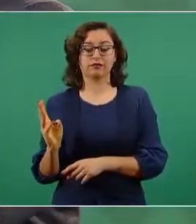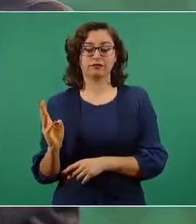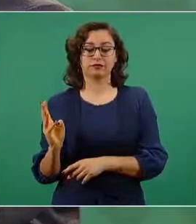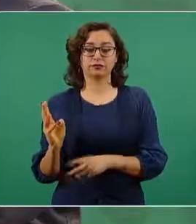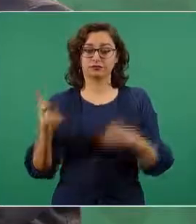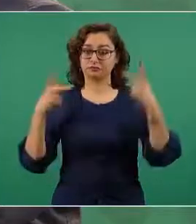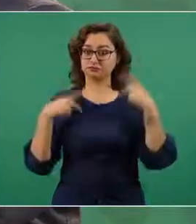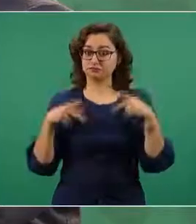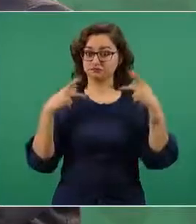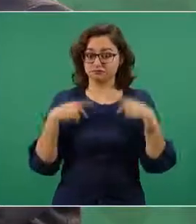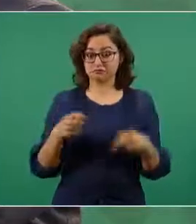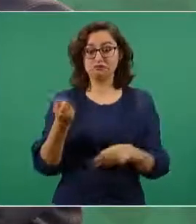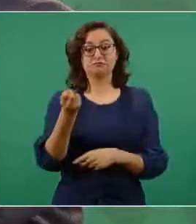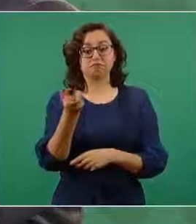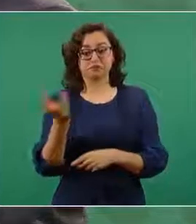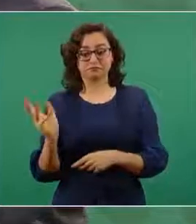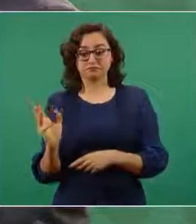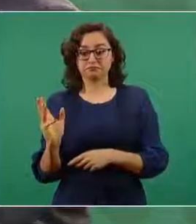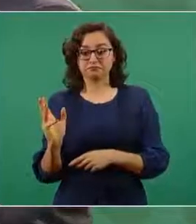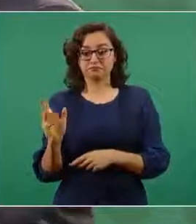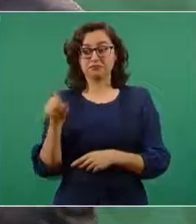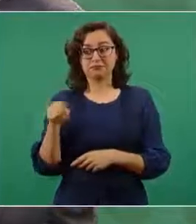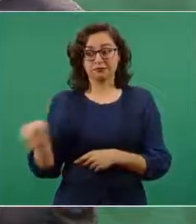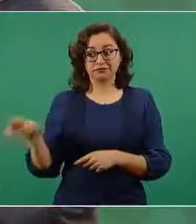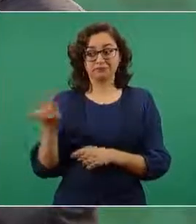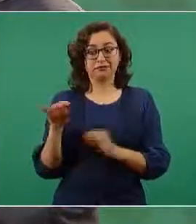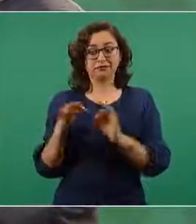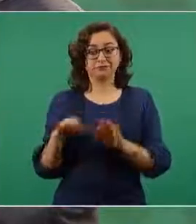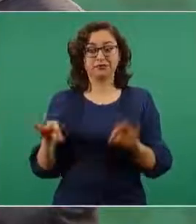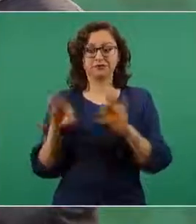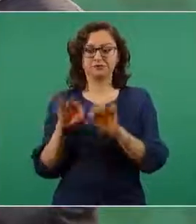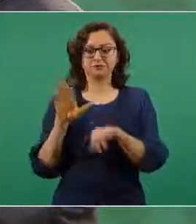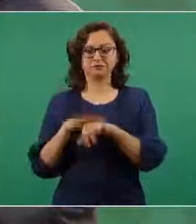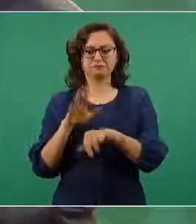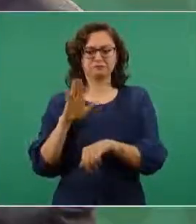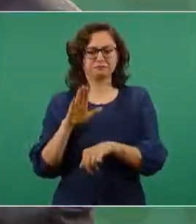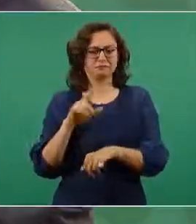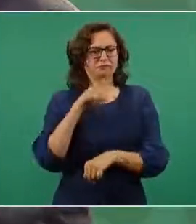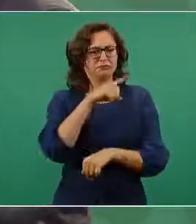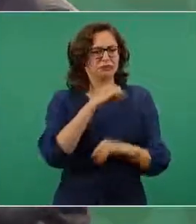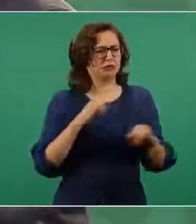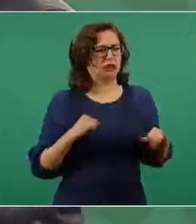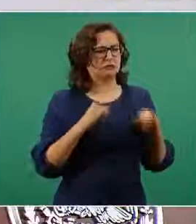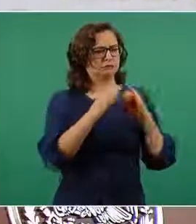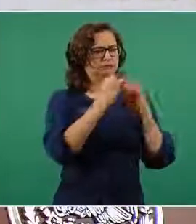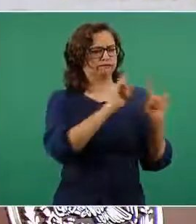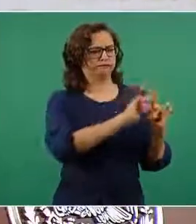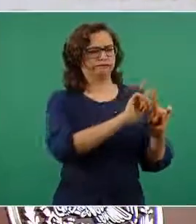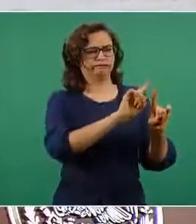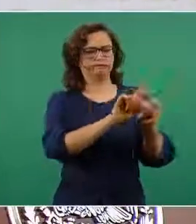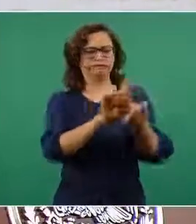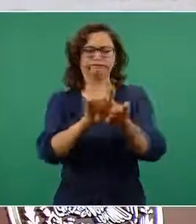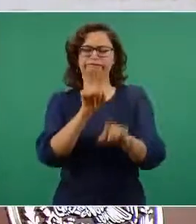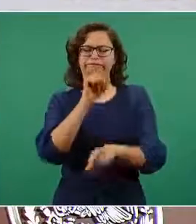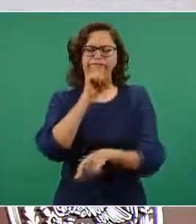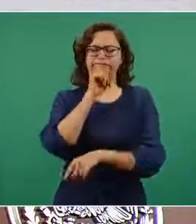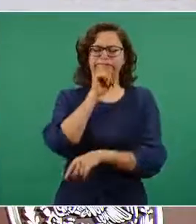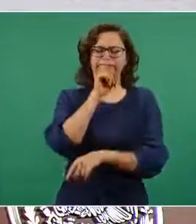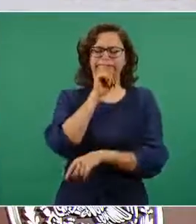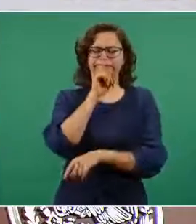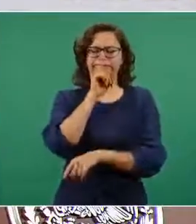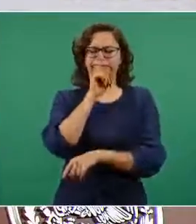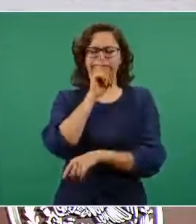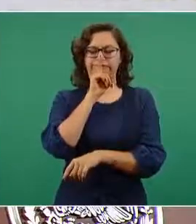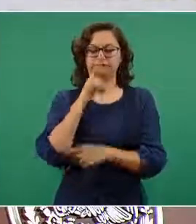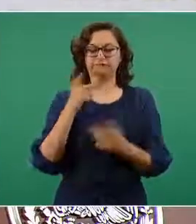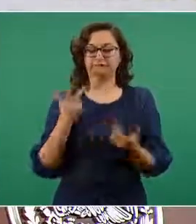la gente, no los órganos. O sea, la democracia,